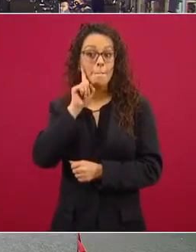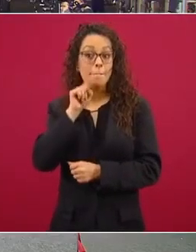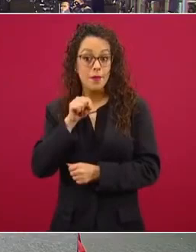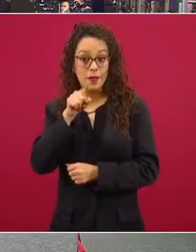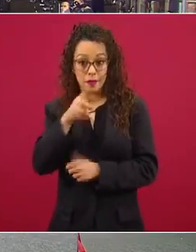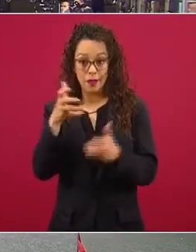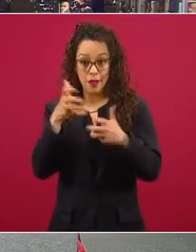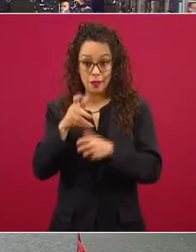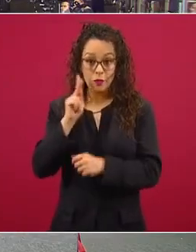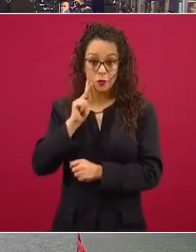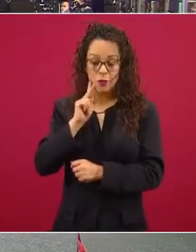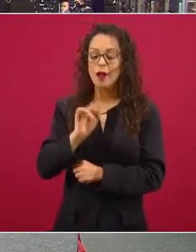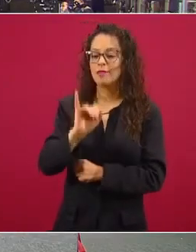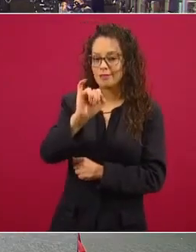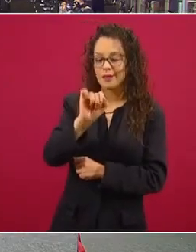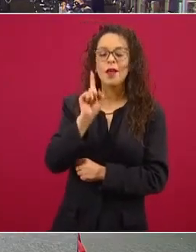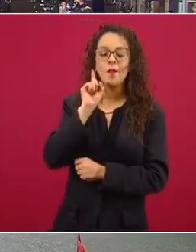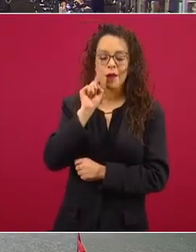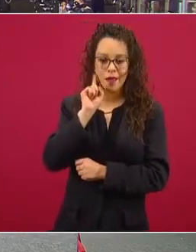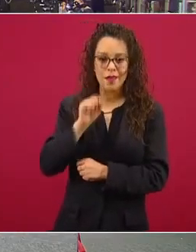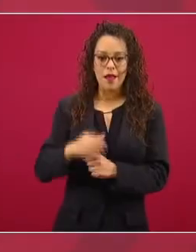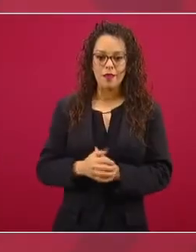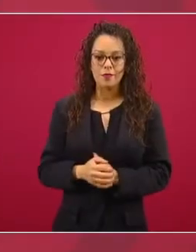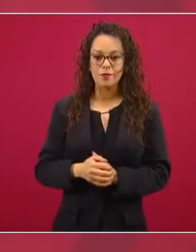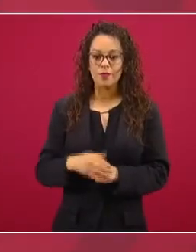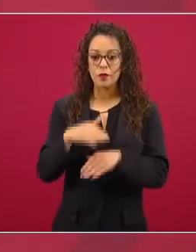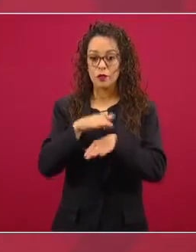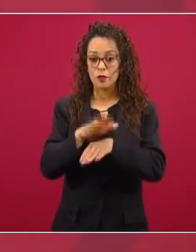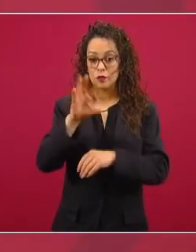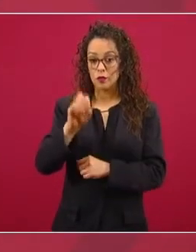me corresponde. De COVID.